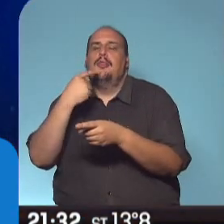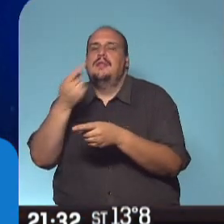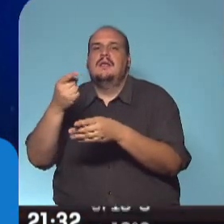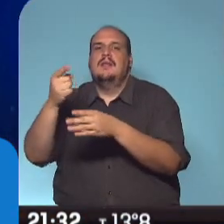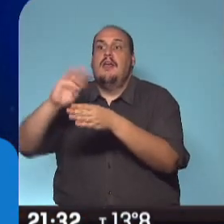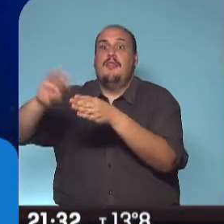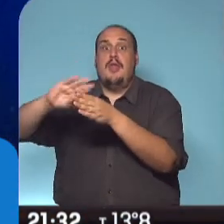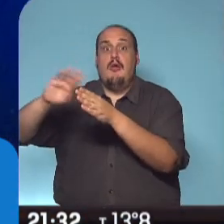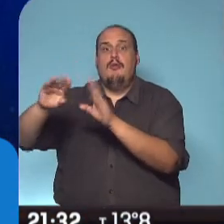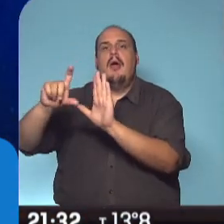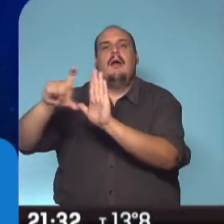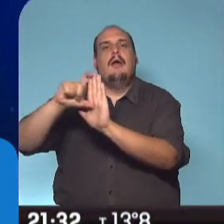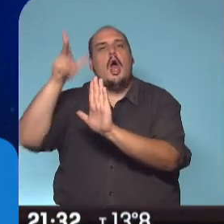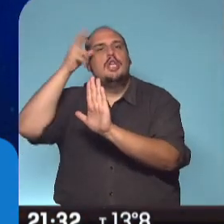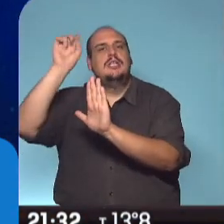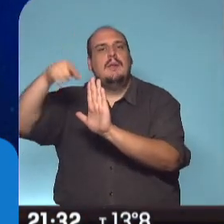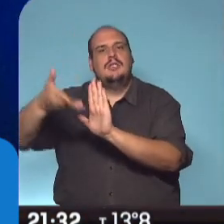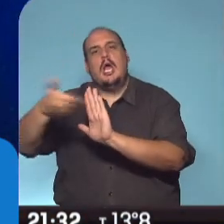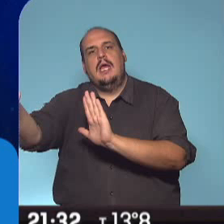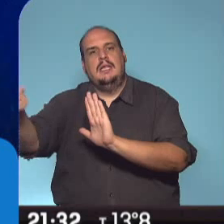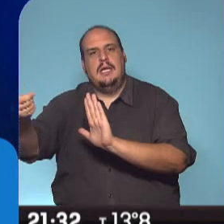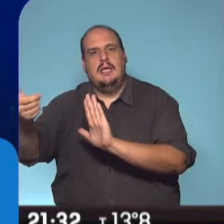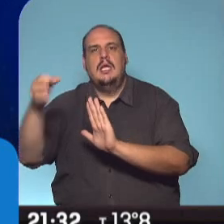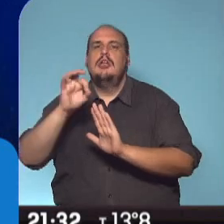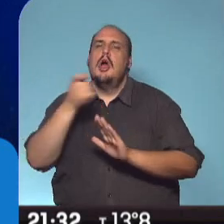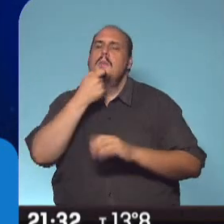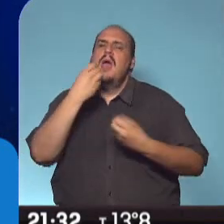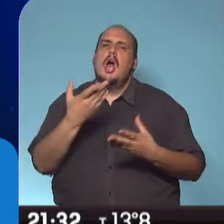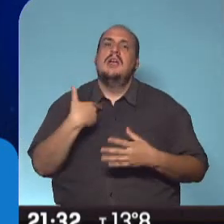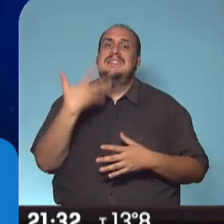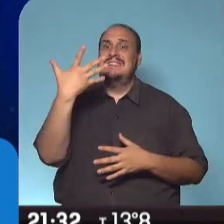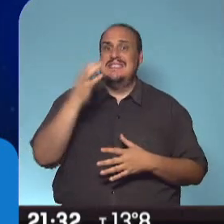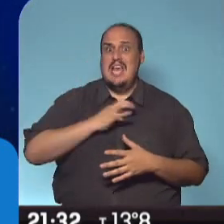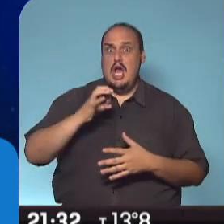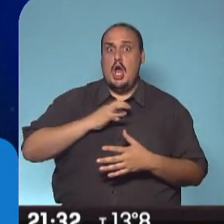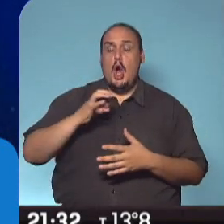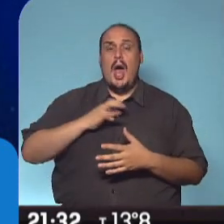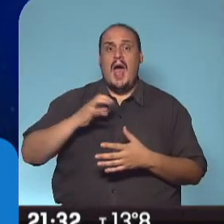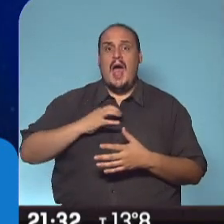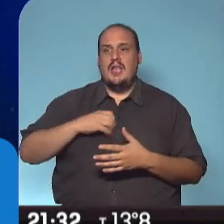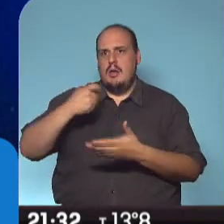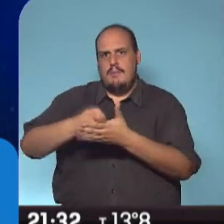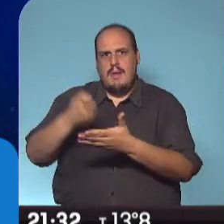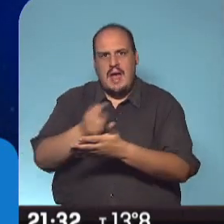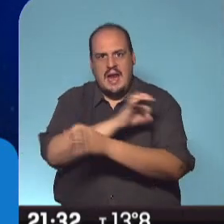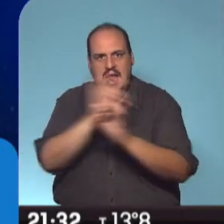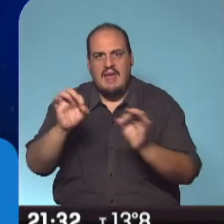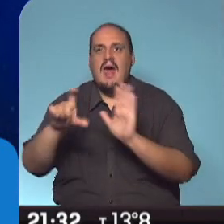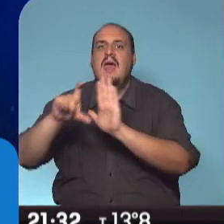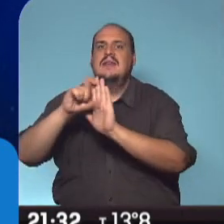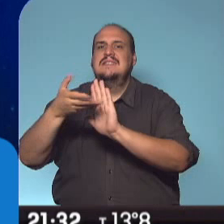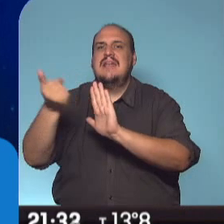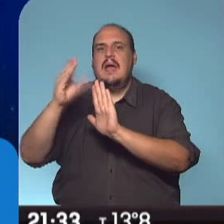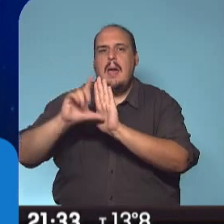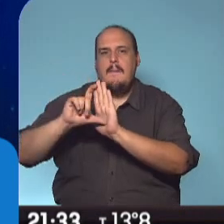Sí. Otro dice, no, mirá, es mejor 5 años de gracia, claro, una quita más chica y una baja de la tasa. Sí. Y